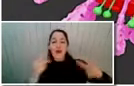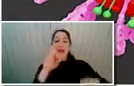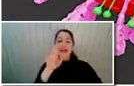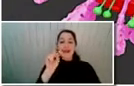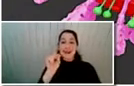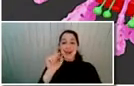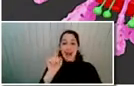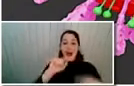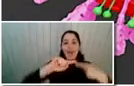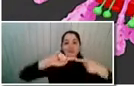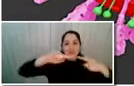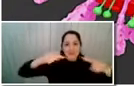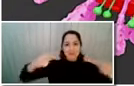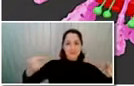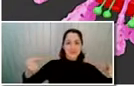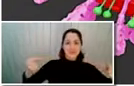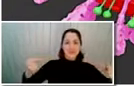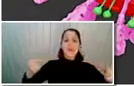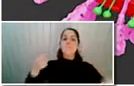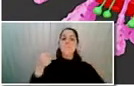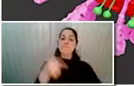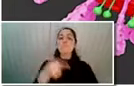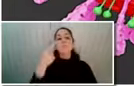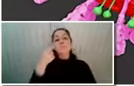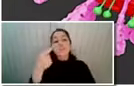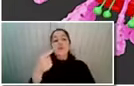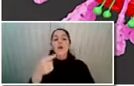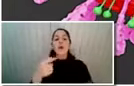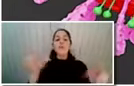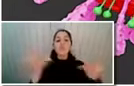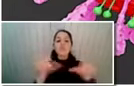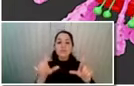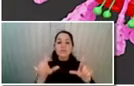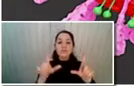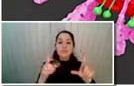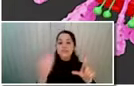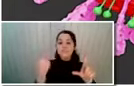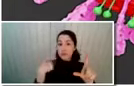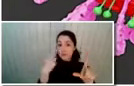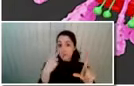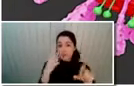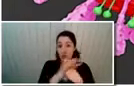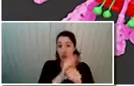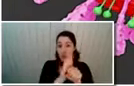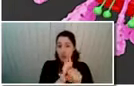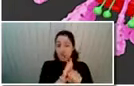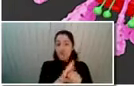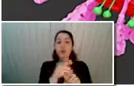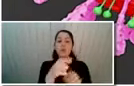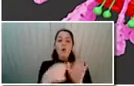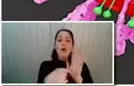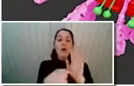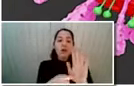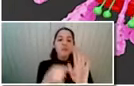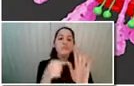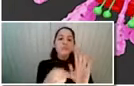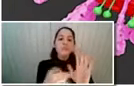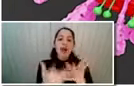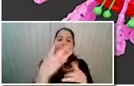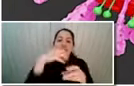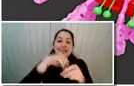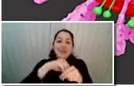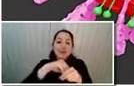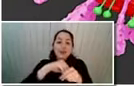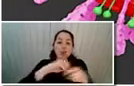Entonces, este esquema que veíamos acá del virus, de un coronavirus, nos muestra que aquí adentro, esta hebra que se